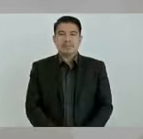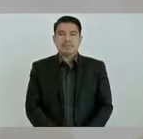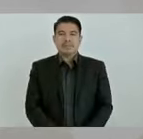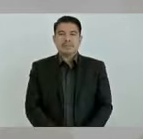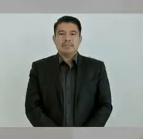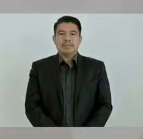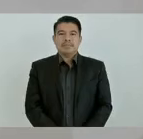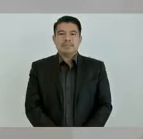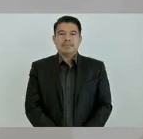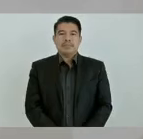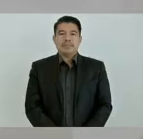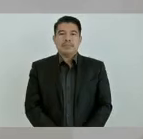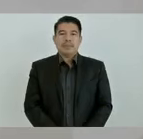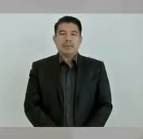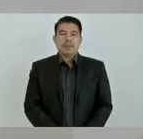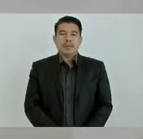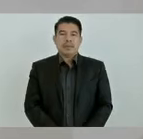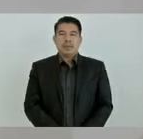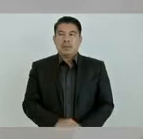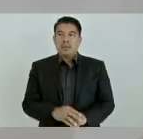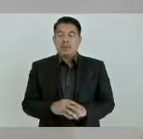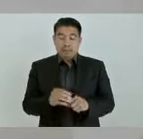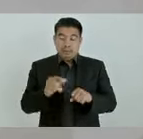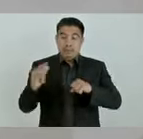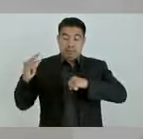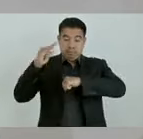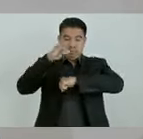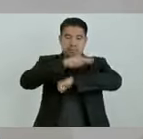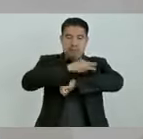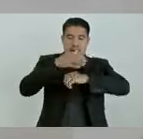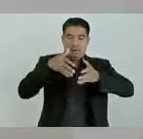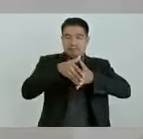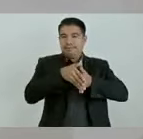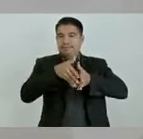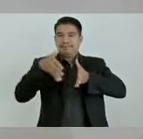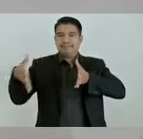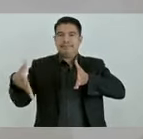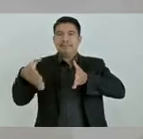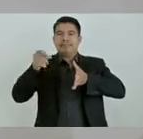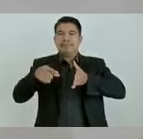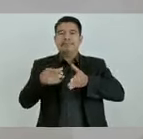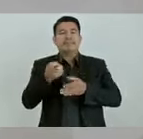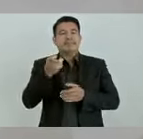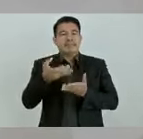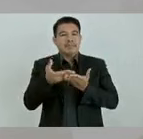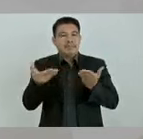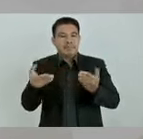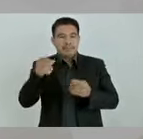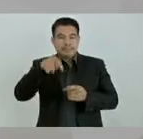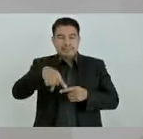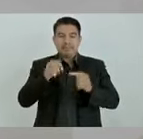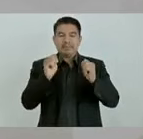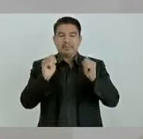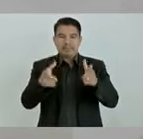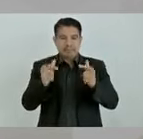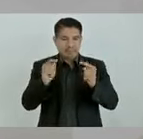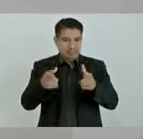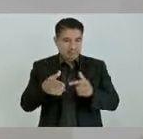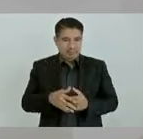este anexo, esta ampliación del aeropuerto de Tuxtla Gutiérrez.